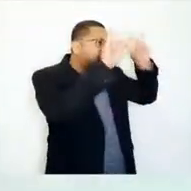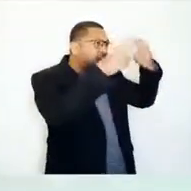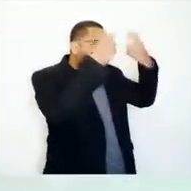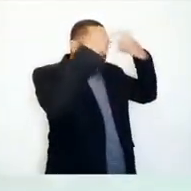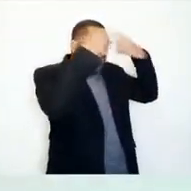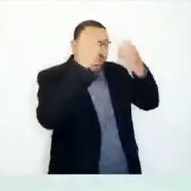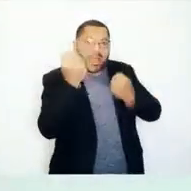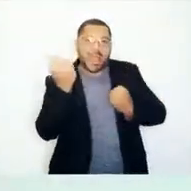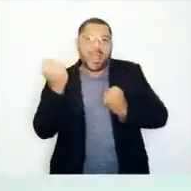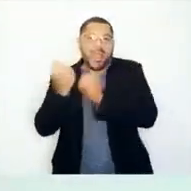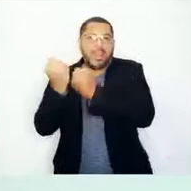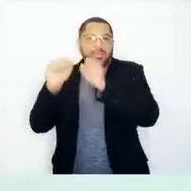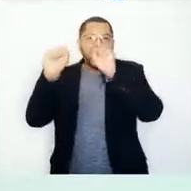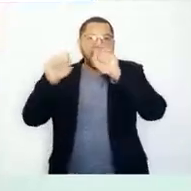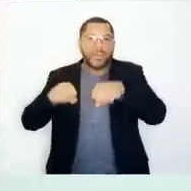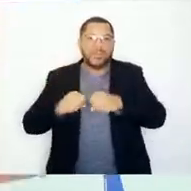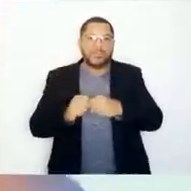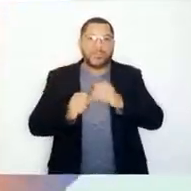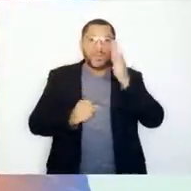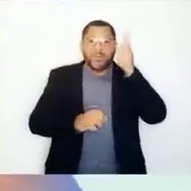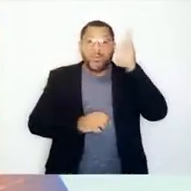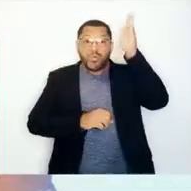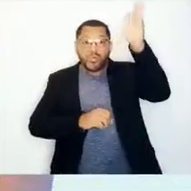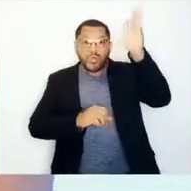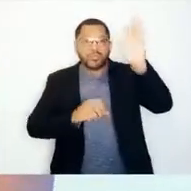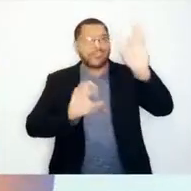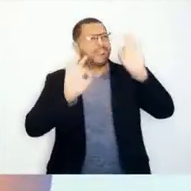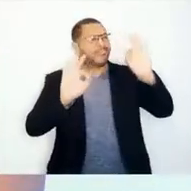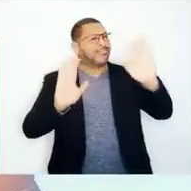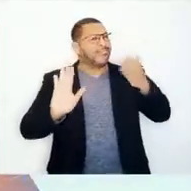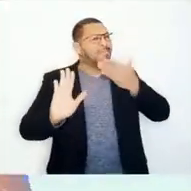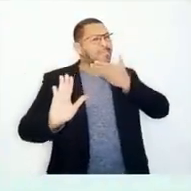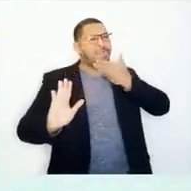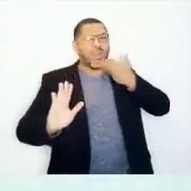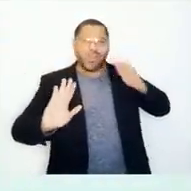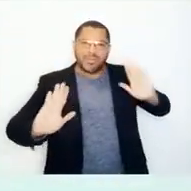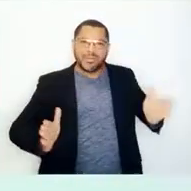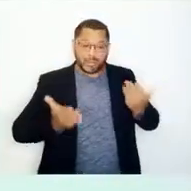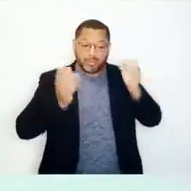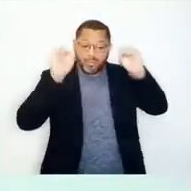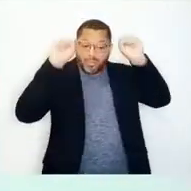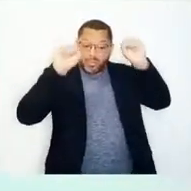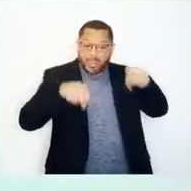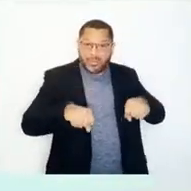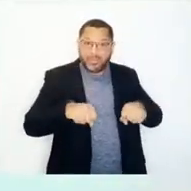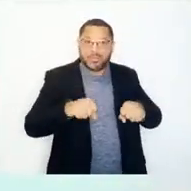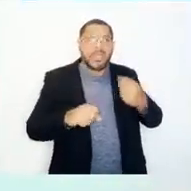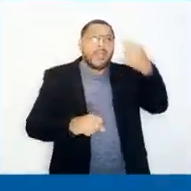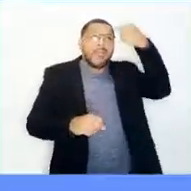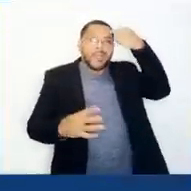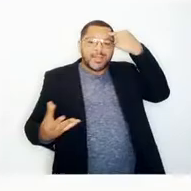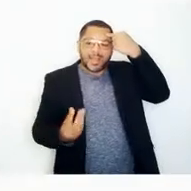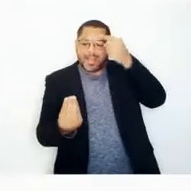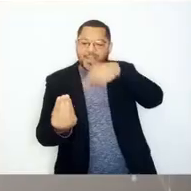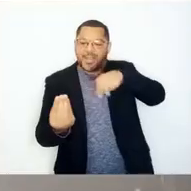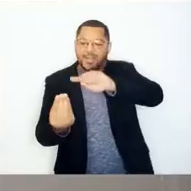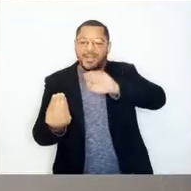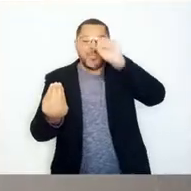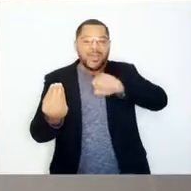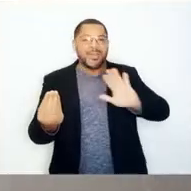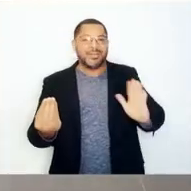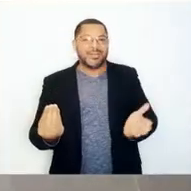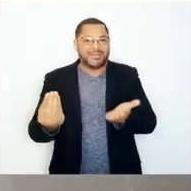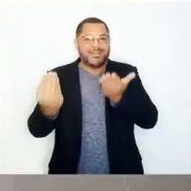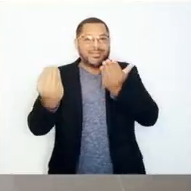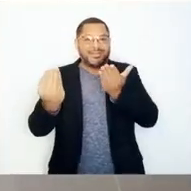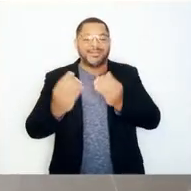aquello que conocemos y lo que aprendemos. Deseamos un mejor mañana porque creemos y sabemos que es posible. Pensamos en plural. Solo